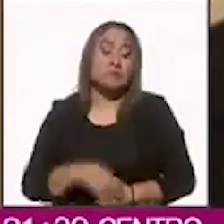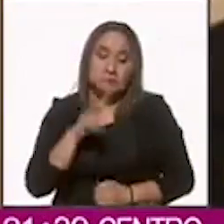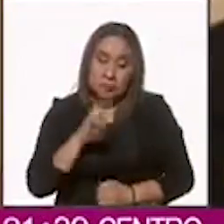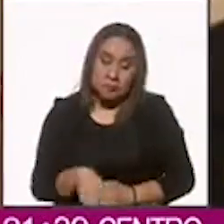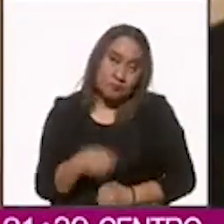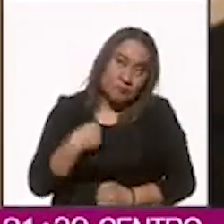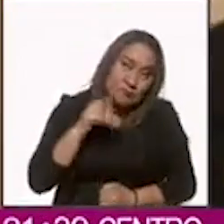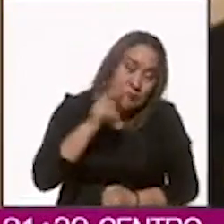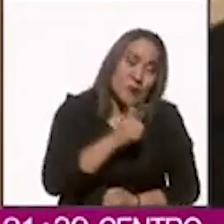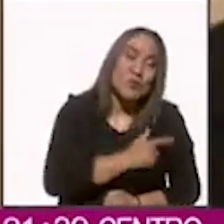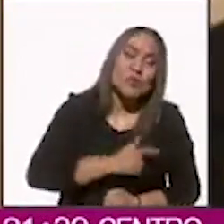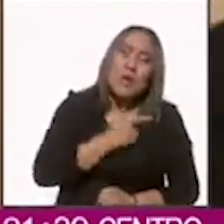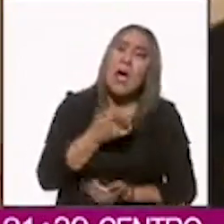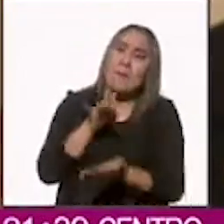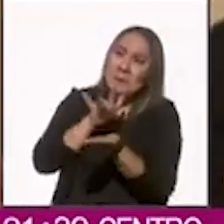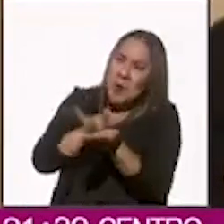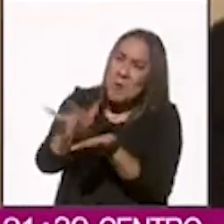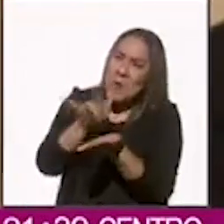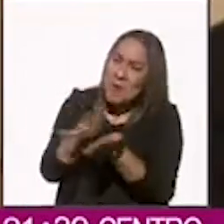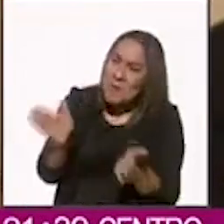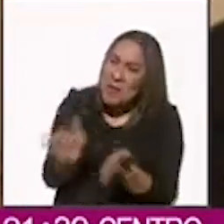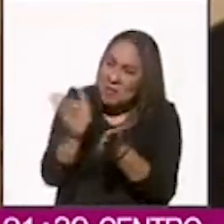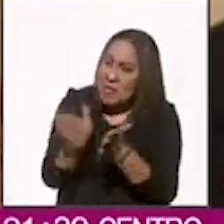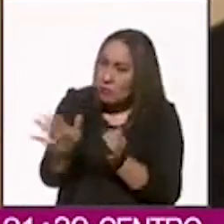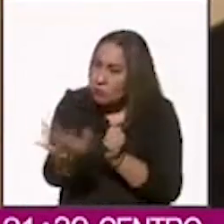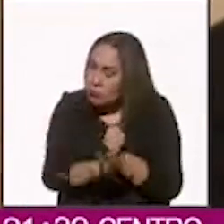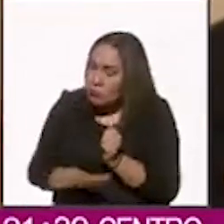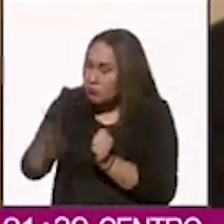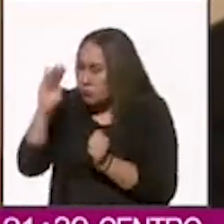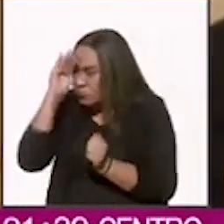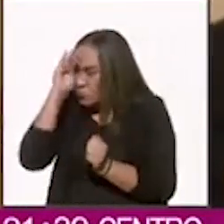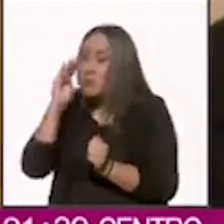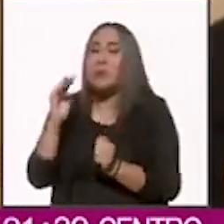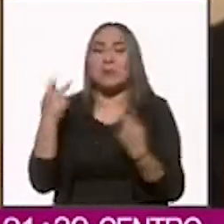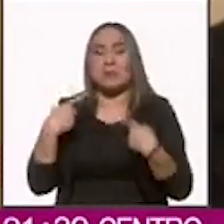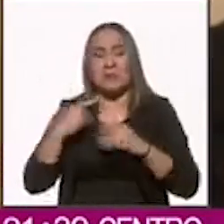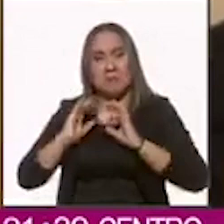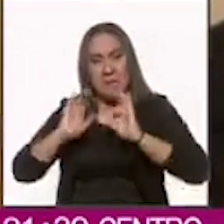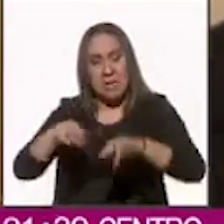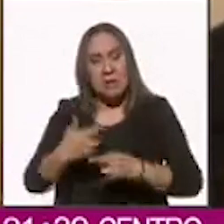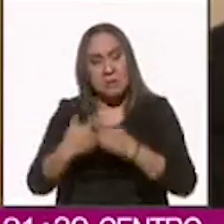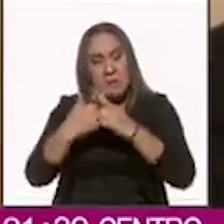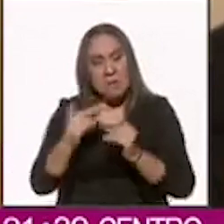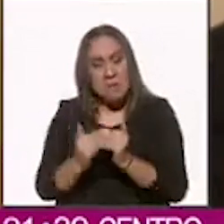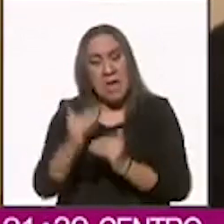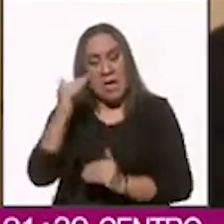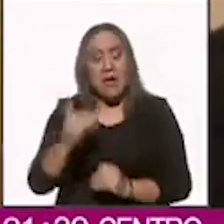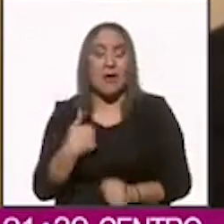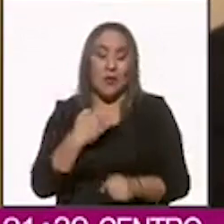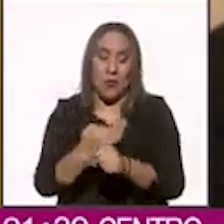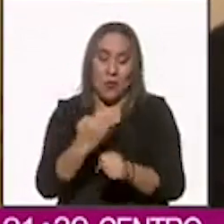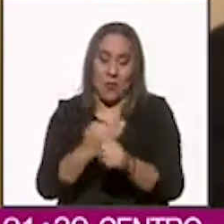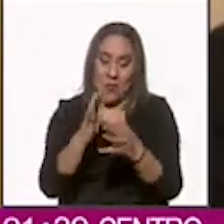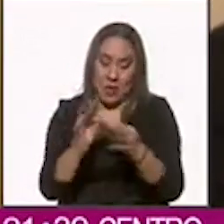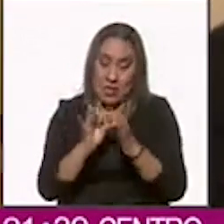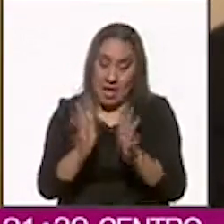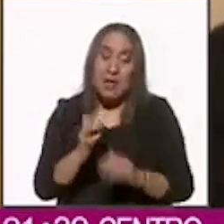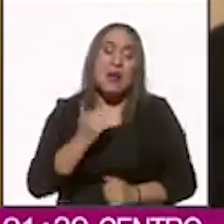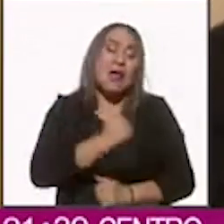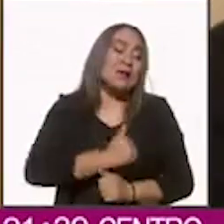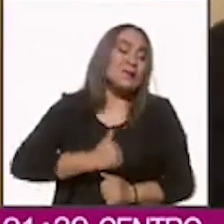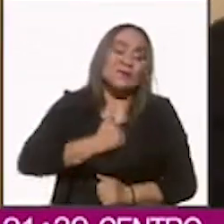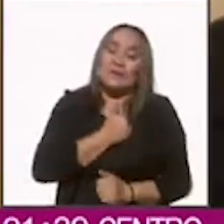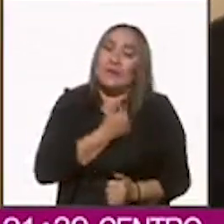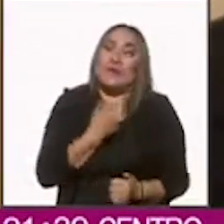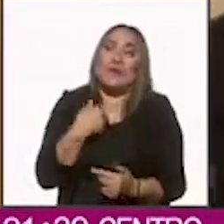el camino, los incentivos, esta idea de crear capital humano que yo se las he expuesto ya en unos momentos. Lástima que no lo hayan